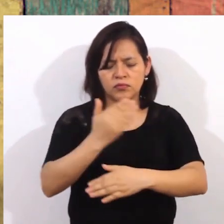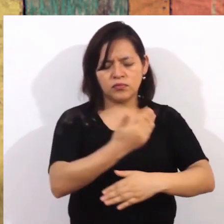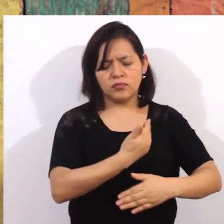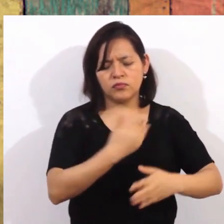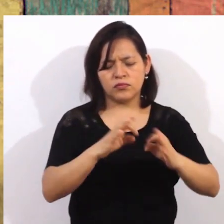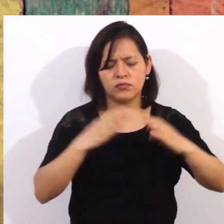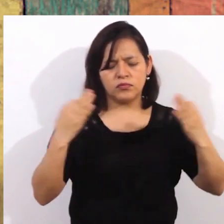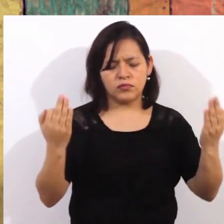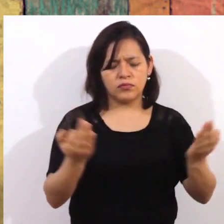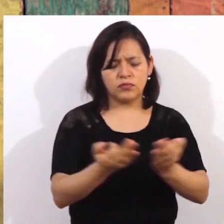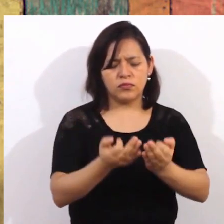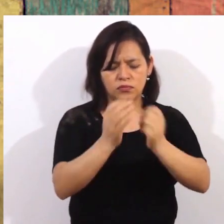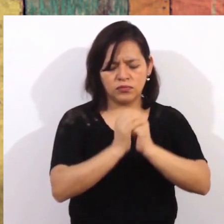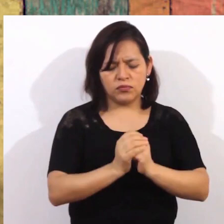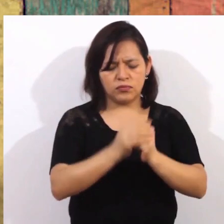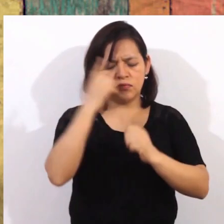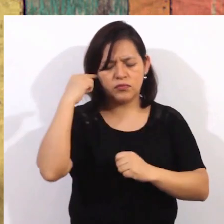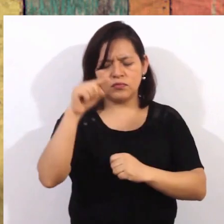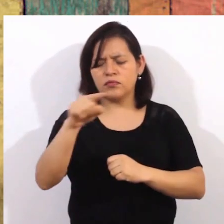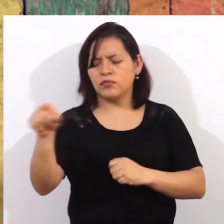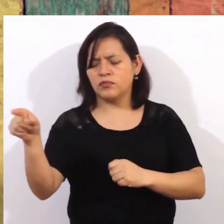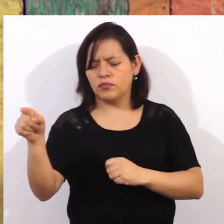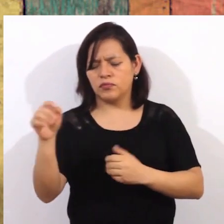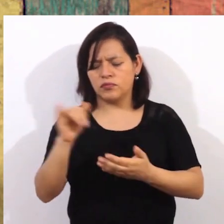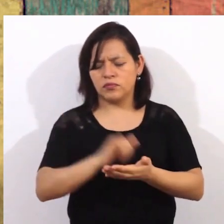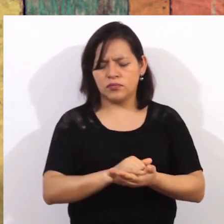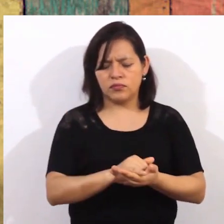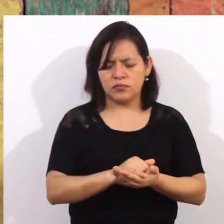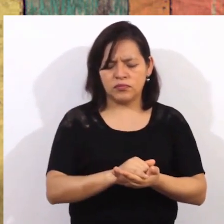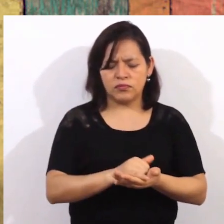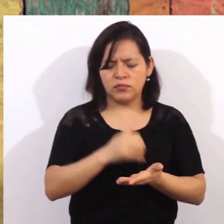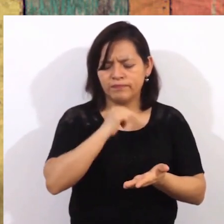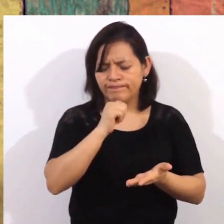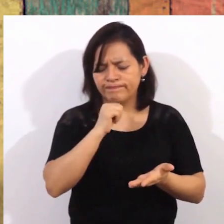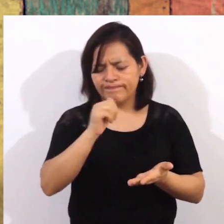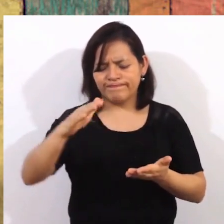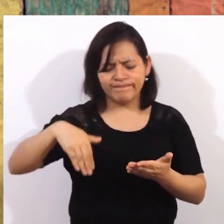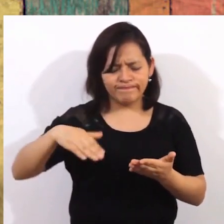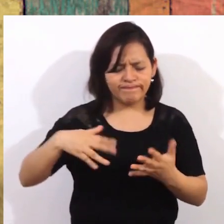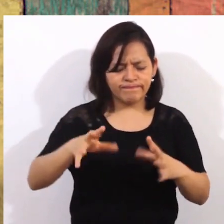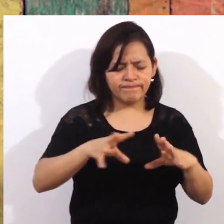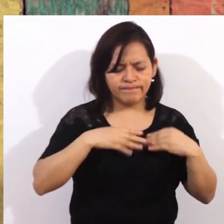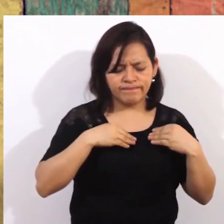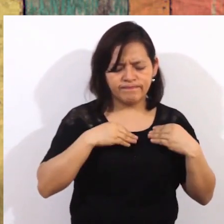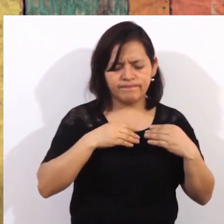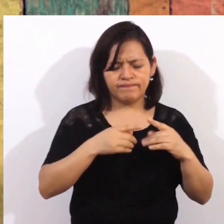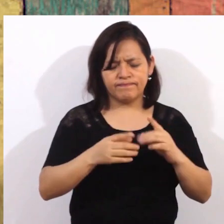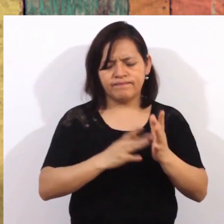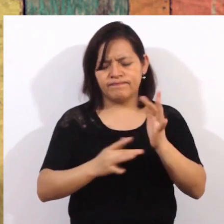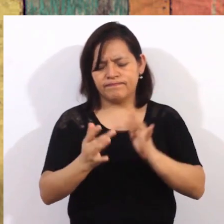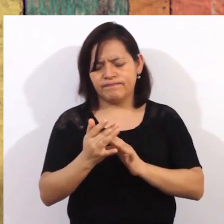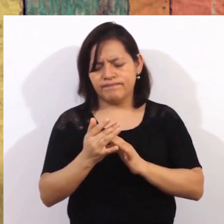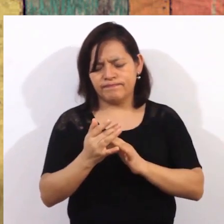seres amados. Bendición, oramos por aquel, Señor, que aún, Señor, se resiste en su